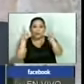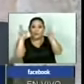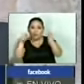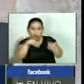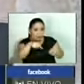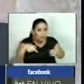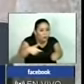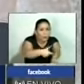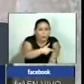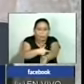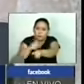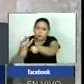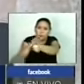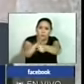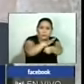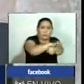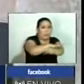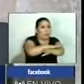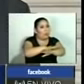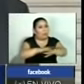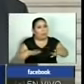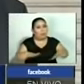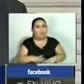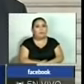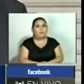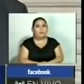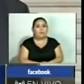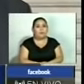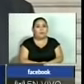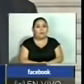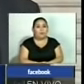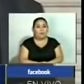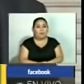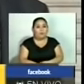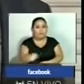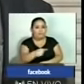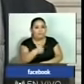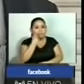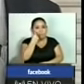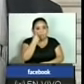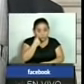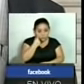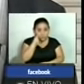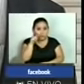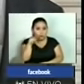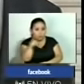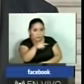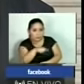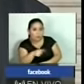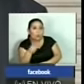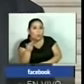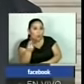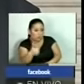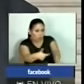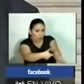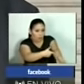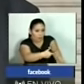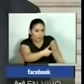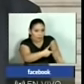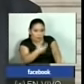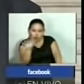salud podría saturarse y colapsar. Permanezcamos de ojo en el número de personas que están hospitalizadas, que